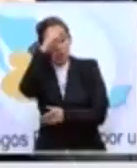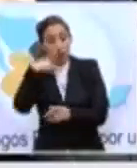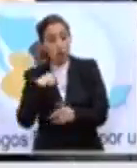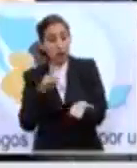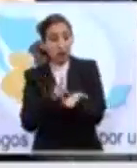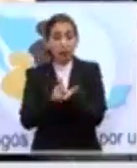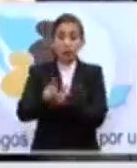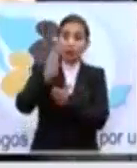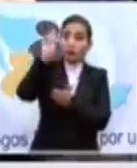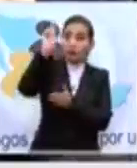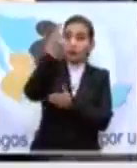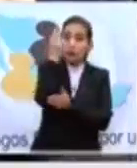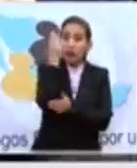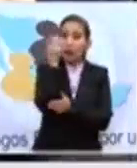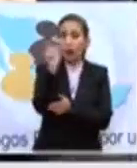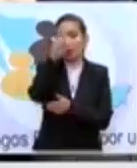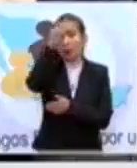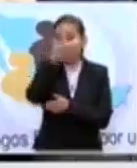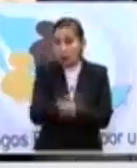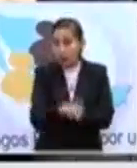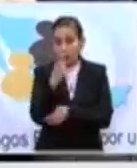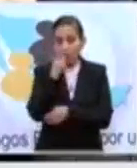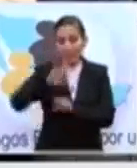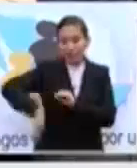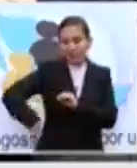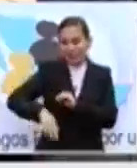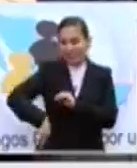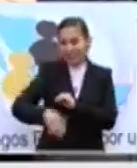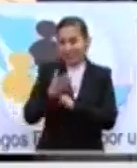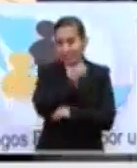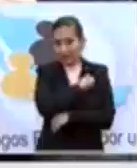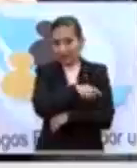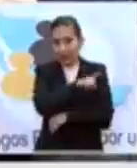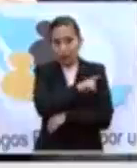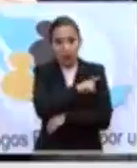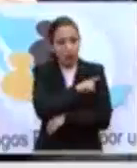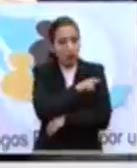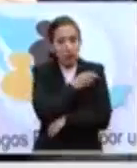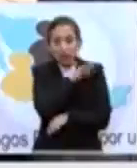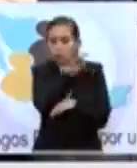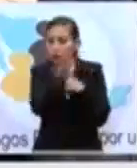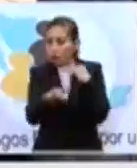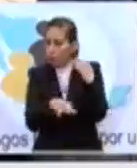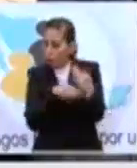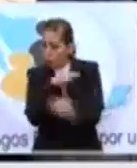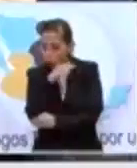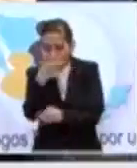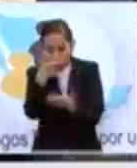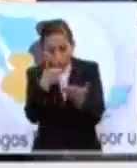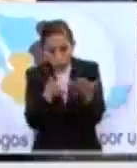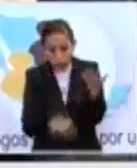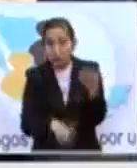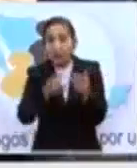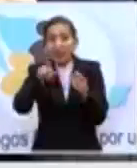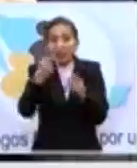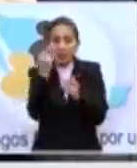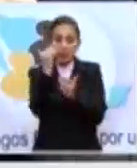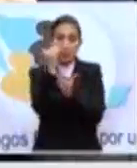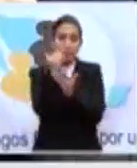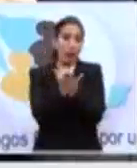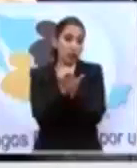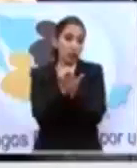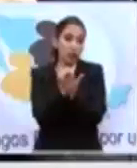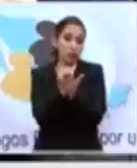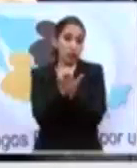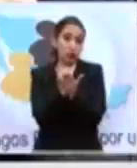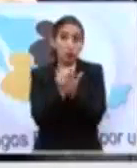sean derechos universales, cuando en verdad, como ya mencionaba en el caso de salud, en todos los casos se trata de menos